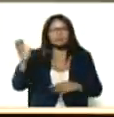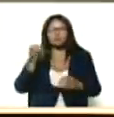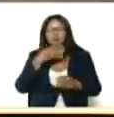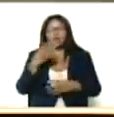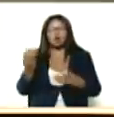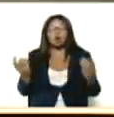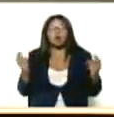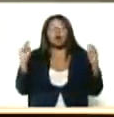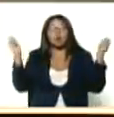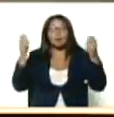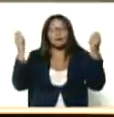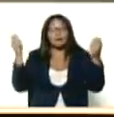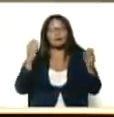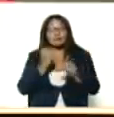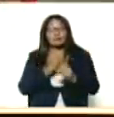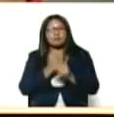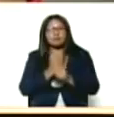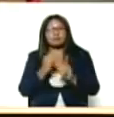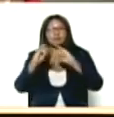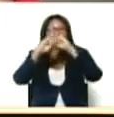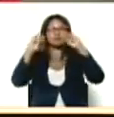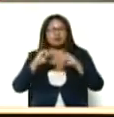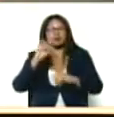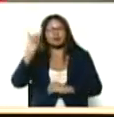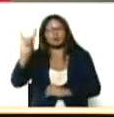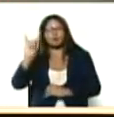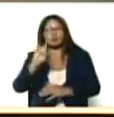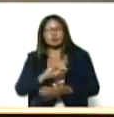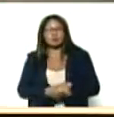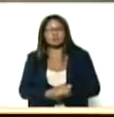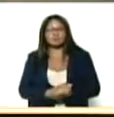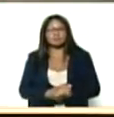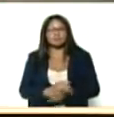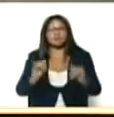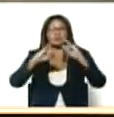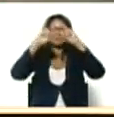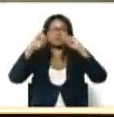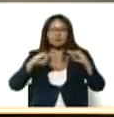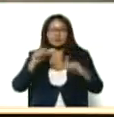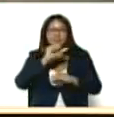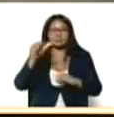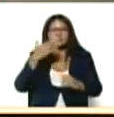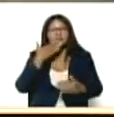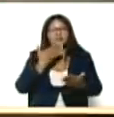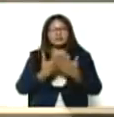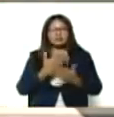de trabajo. Muy buena. Feliz lunes. Feliz semana. Gracias.